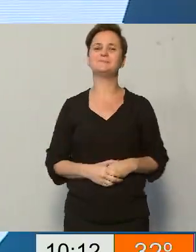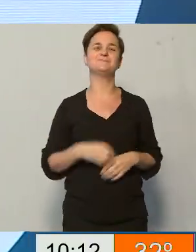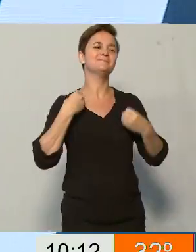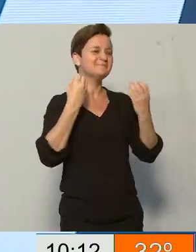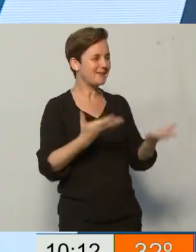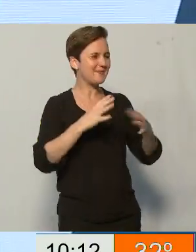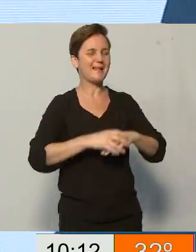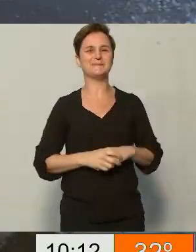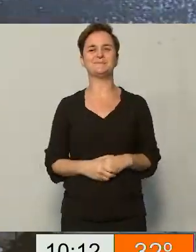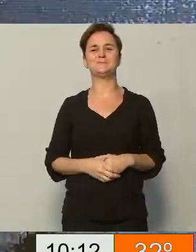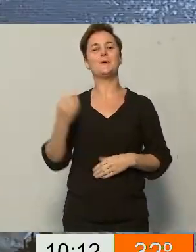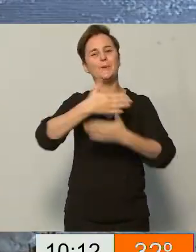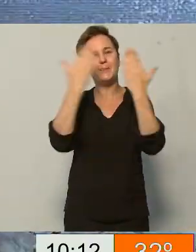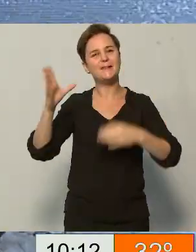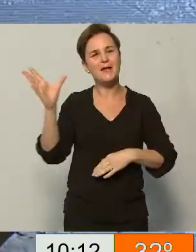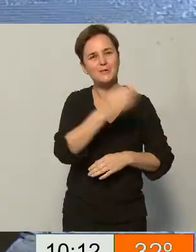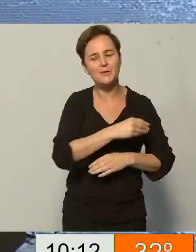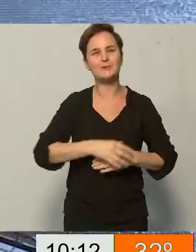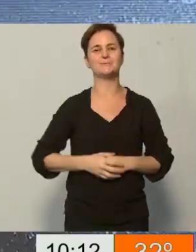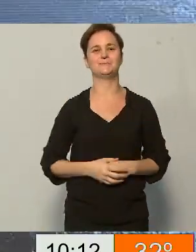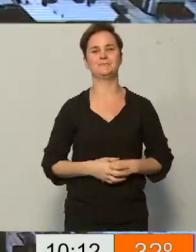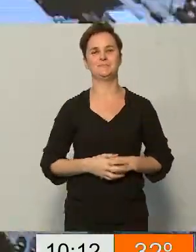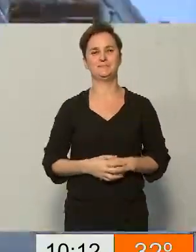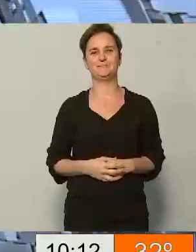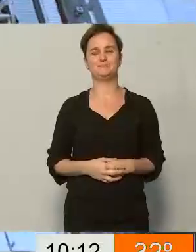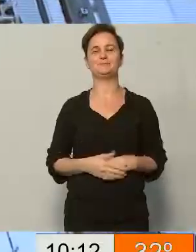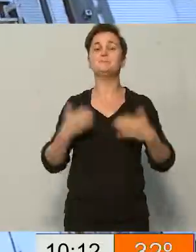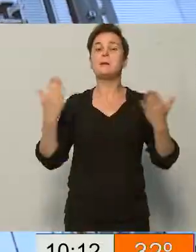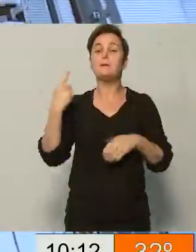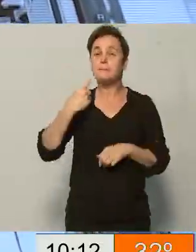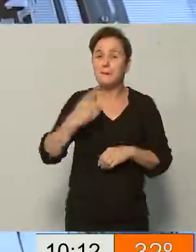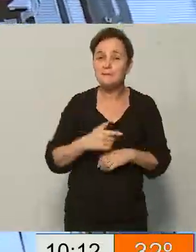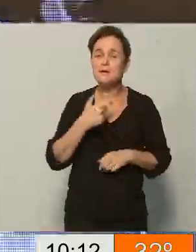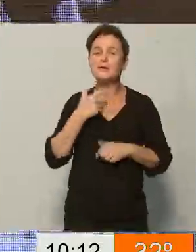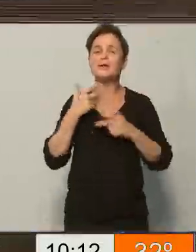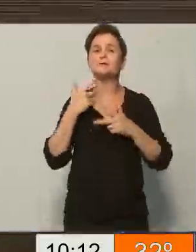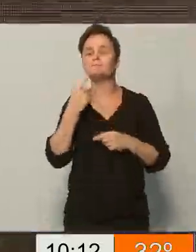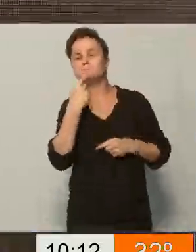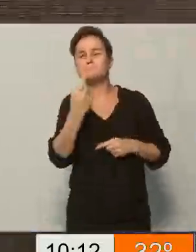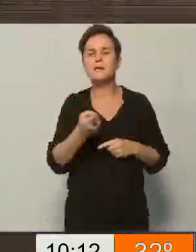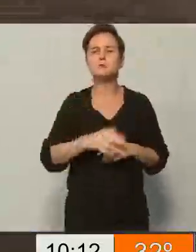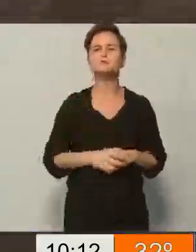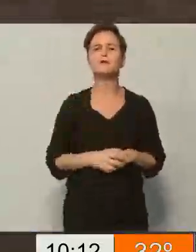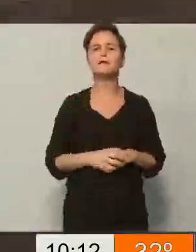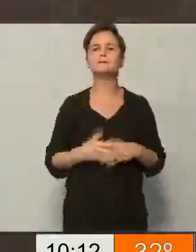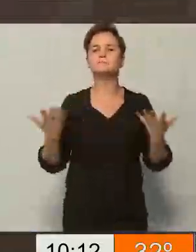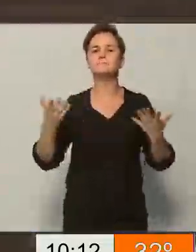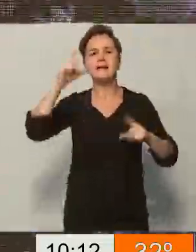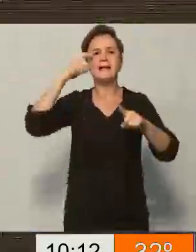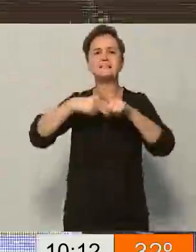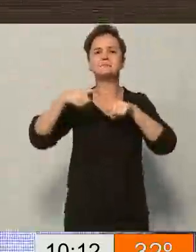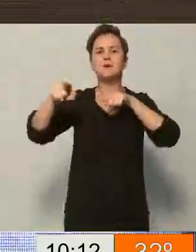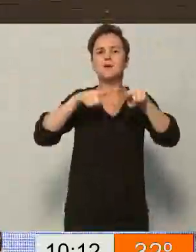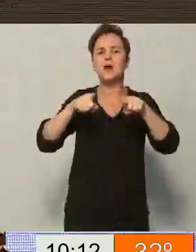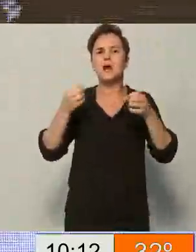tal? Andamos. Muy buenos días a todos. Enrique, en primer lugar, lo que te quiero consultar es acerca de esta Expo Carrera.